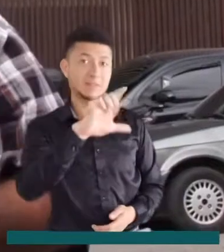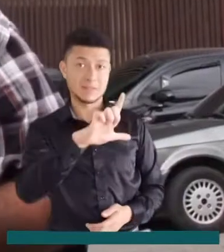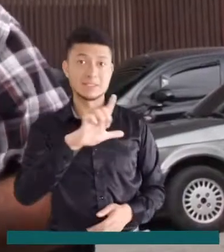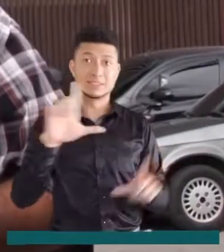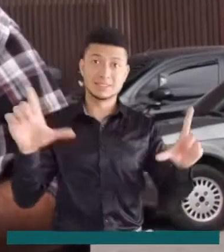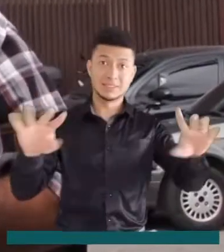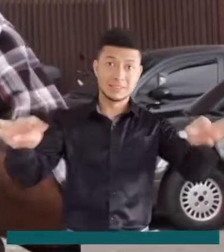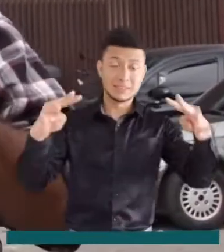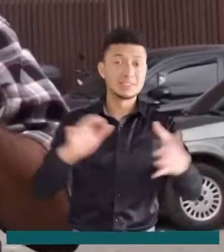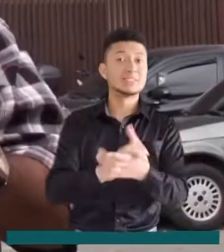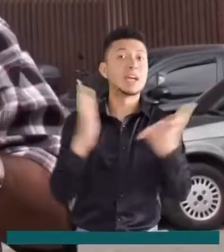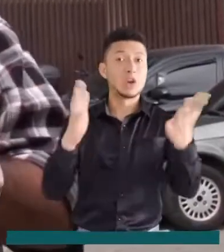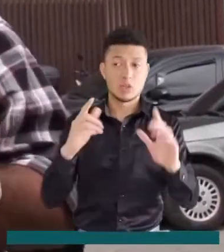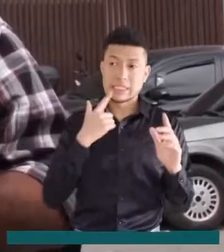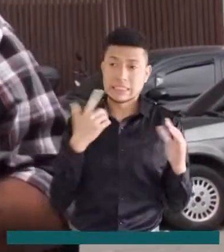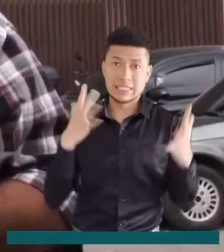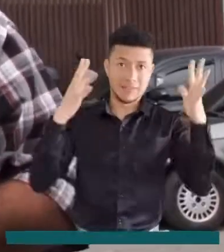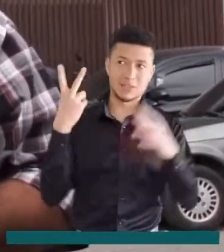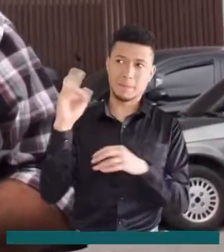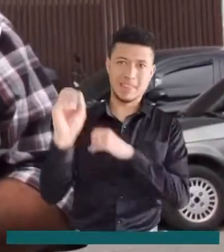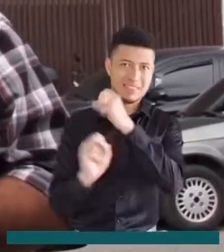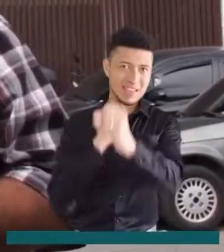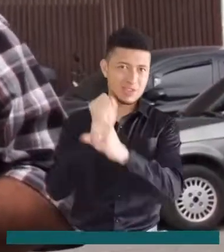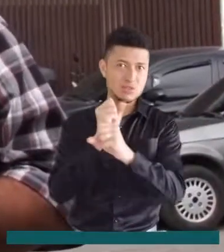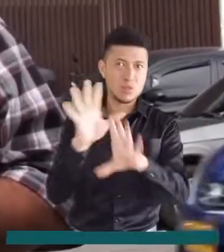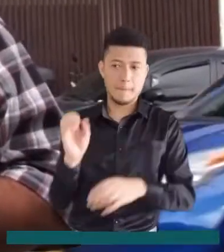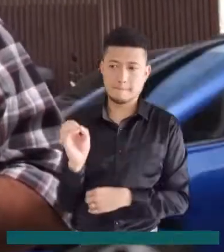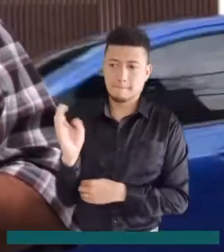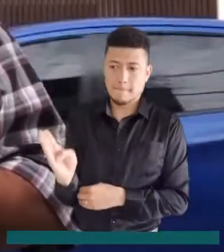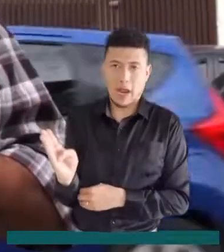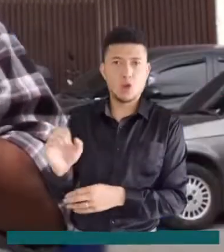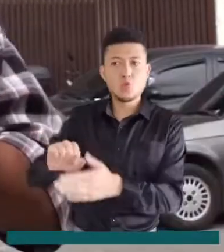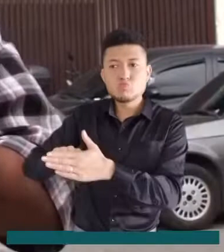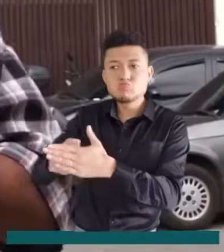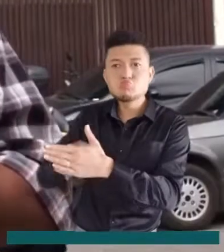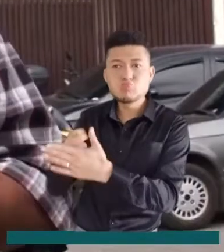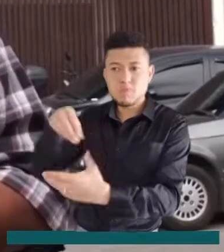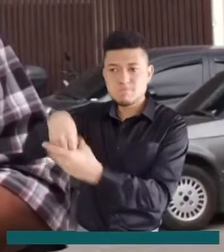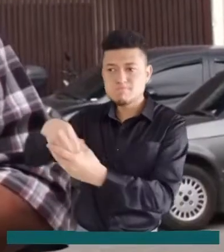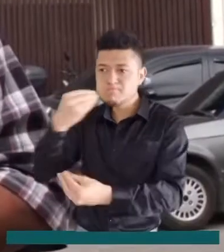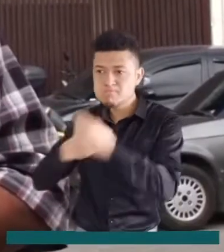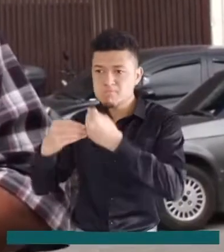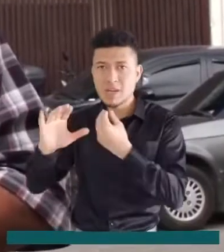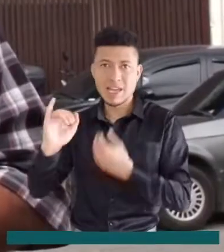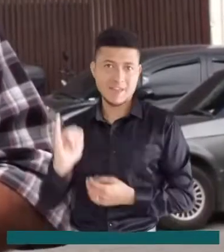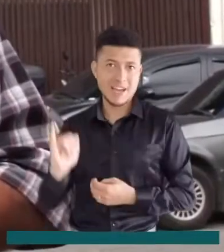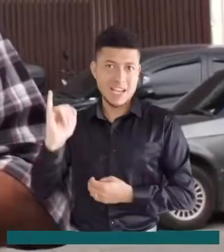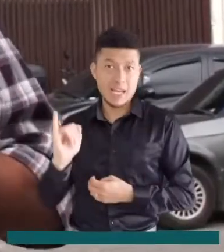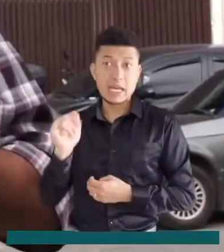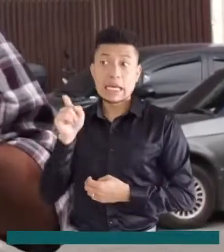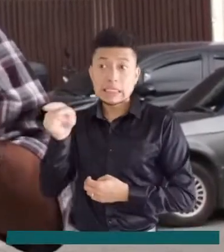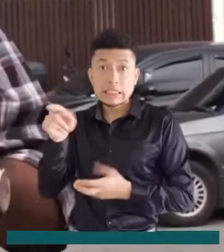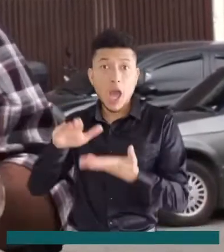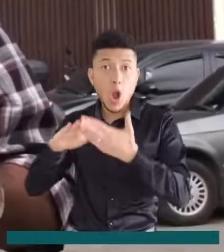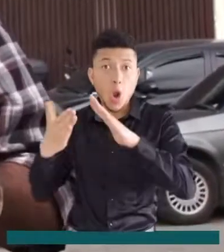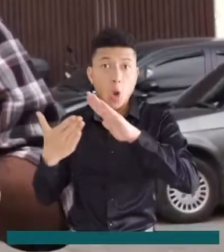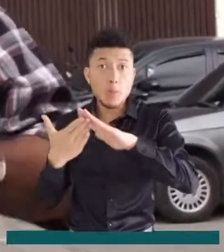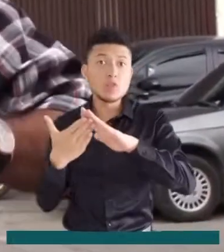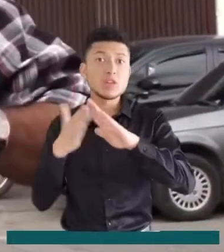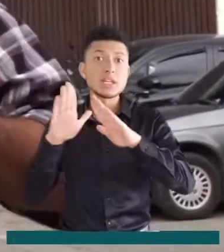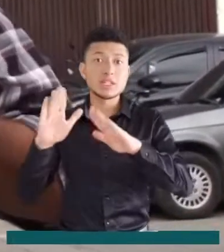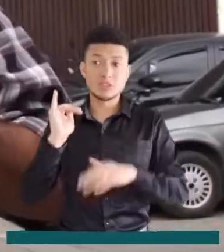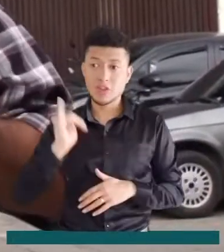Hola Mabel y televidentes, en el marco de la celebración de los 20 años del Banco Arquidiocesano de Alimentos de Ibagué, la comunidad